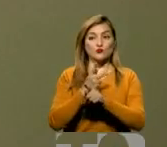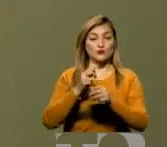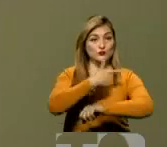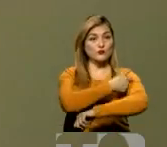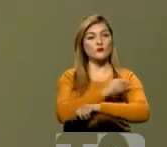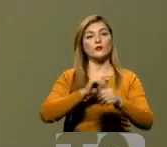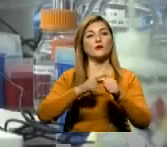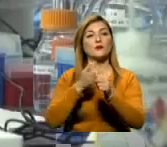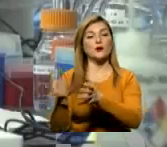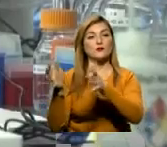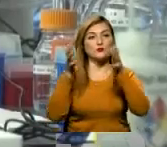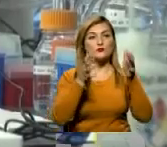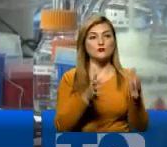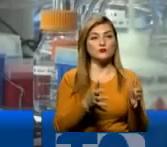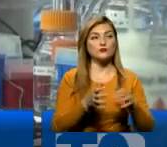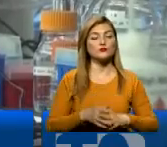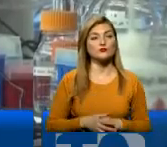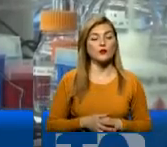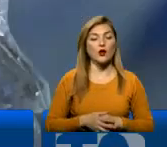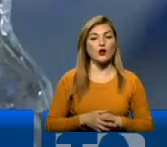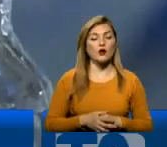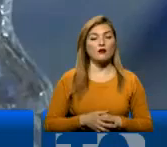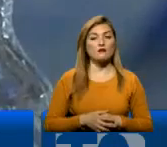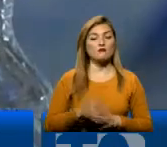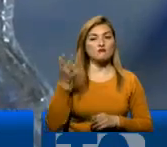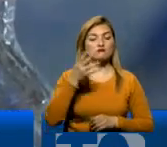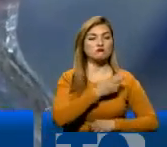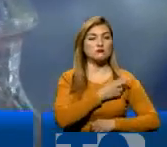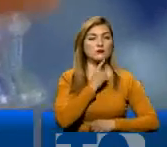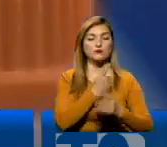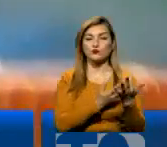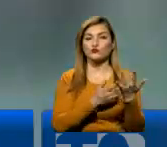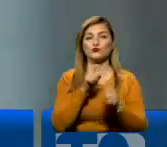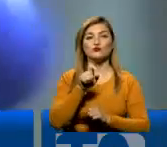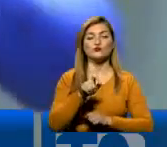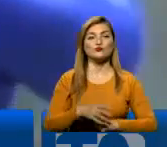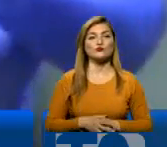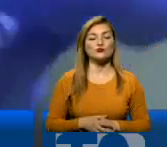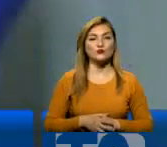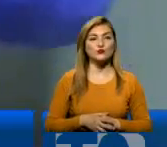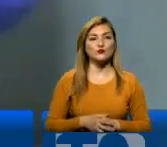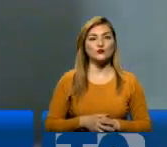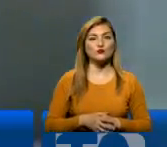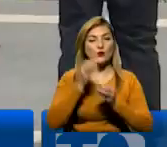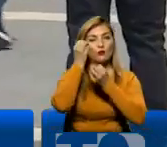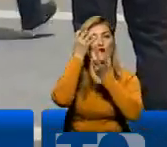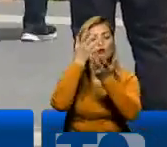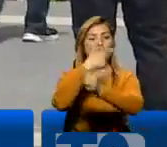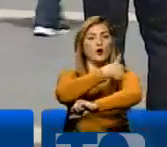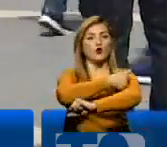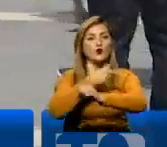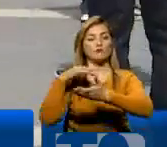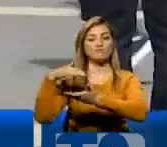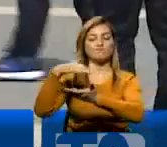la academia médicos consideran que habría que esperar un poco más. Sin embargo, ya Juan Carlos Ceballos anunció que las vacunas serán distribuidas con